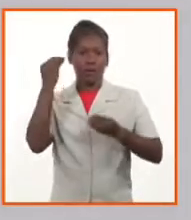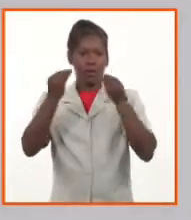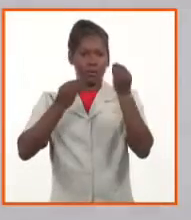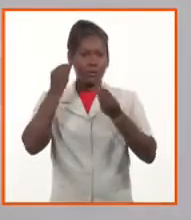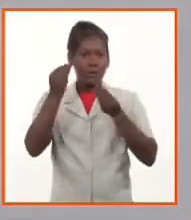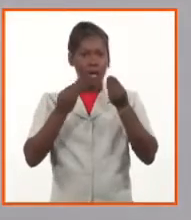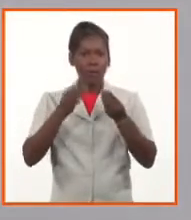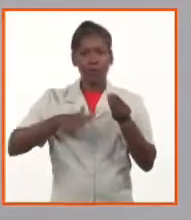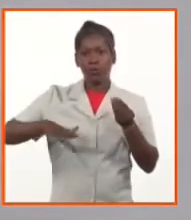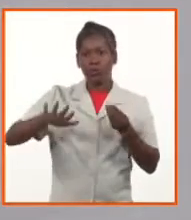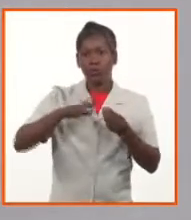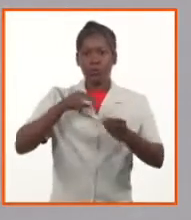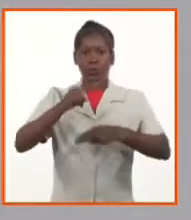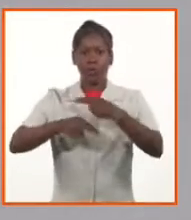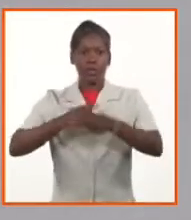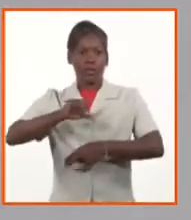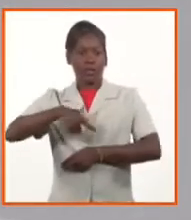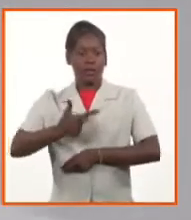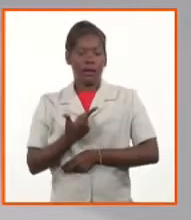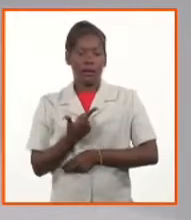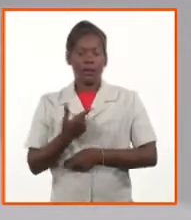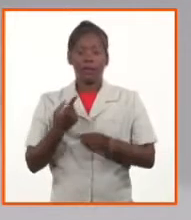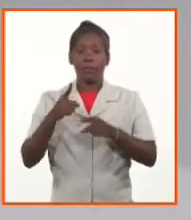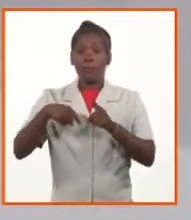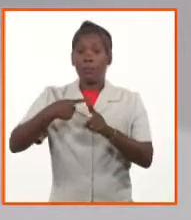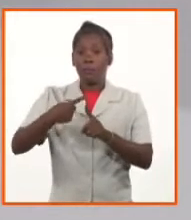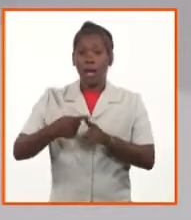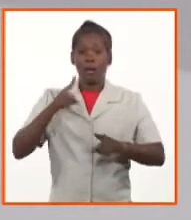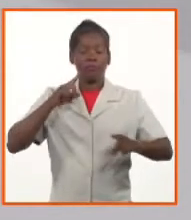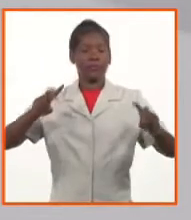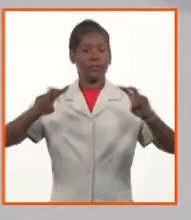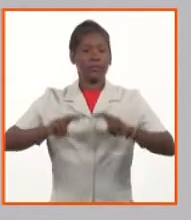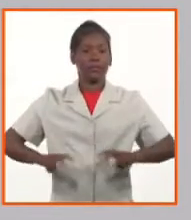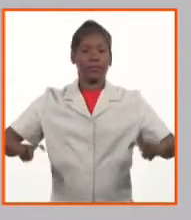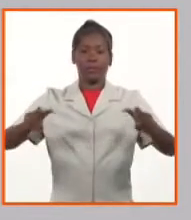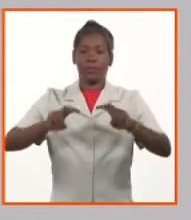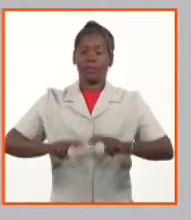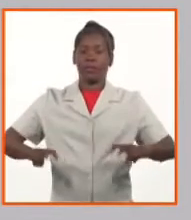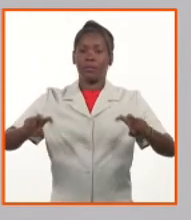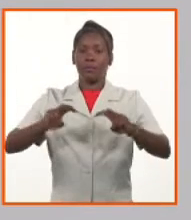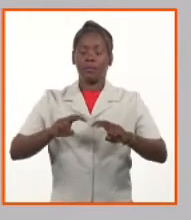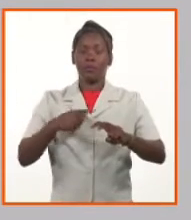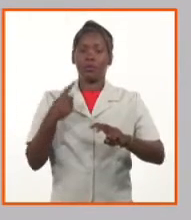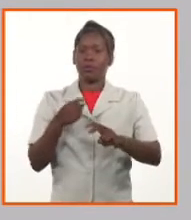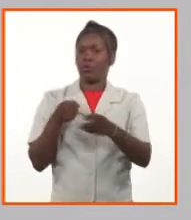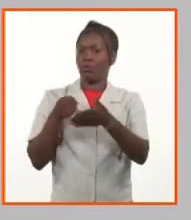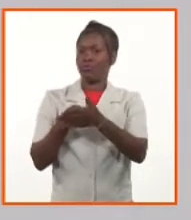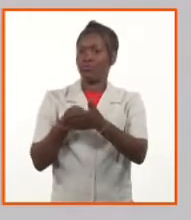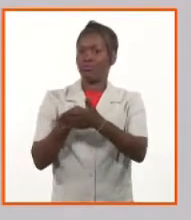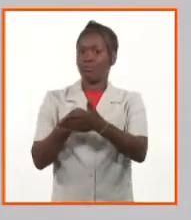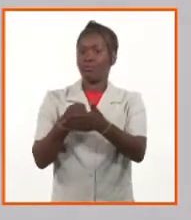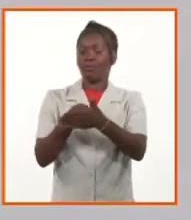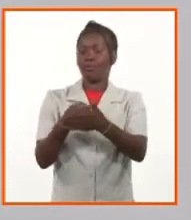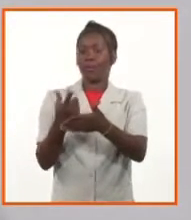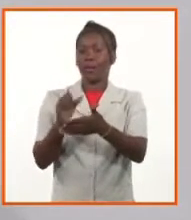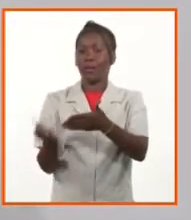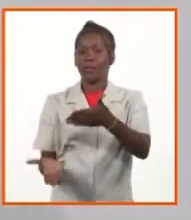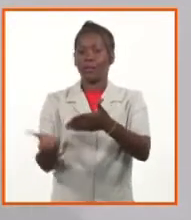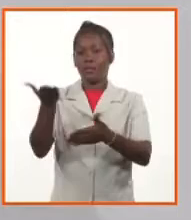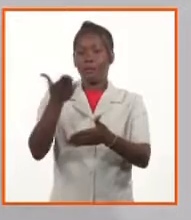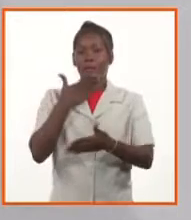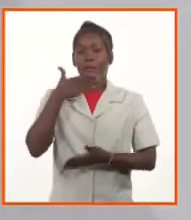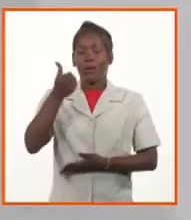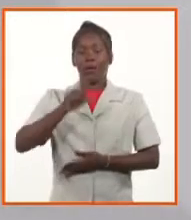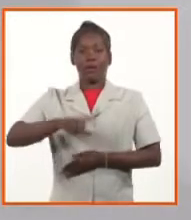pequeñita, pero hemos tratado de estimularla a través de diversas acciones. Por ejemplo, la creación del boletín de crítica y pensamiento puntal,